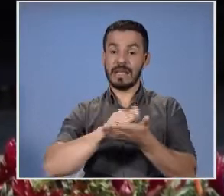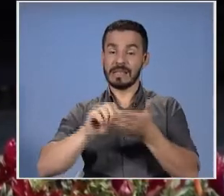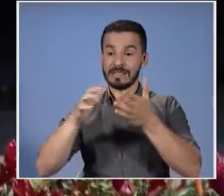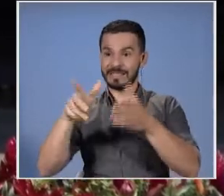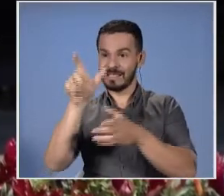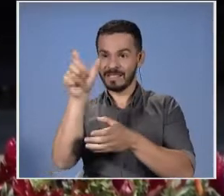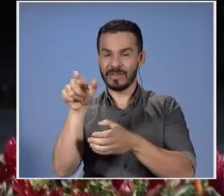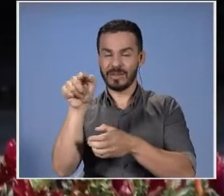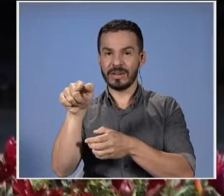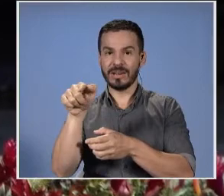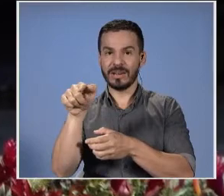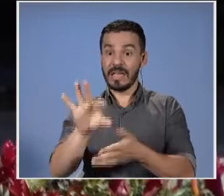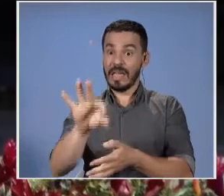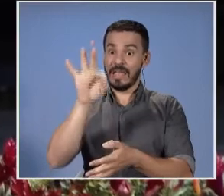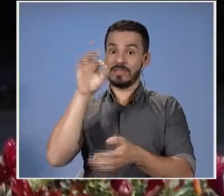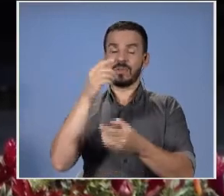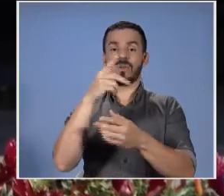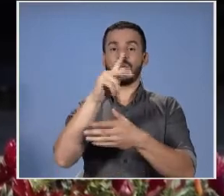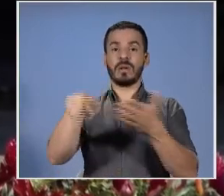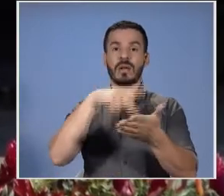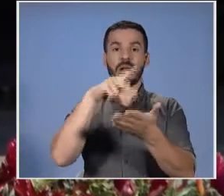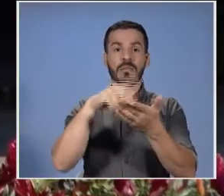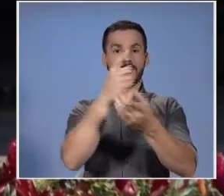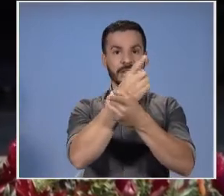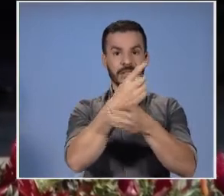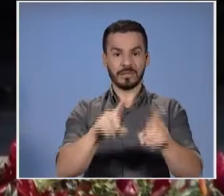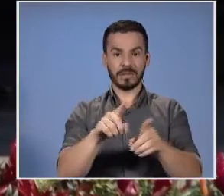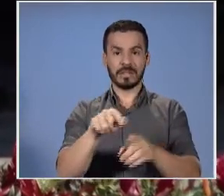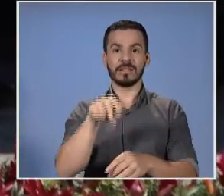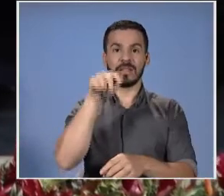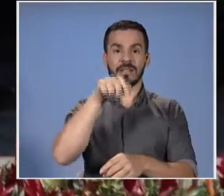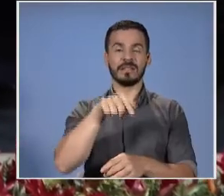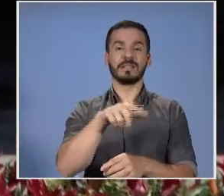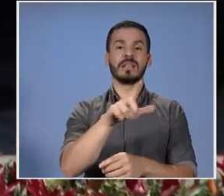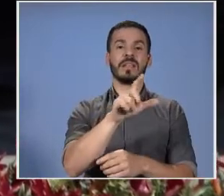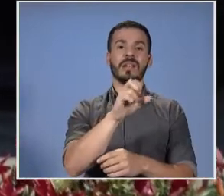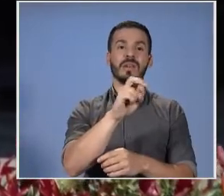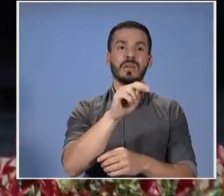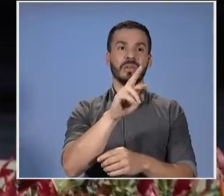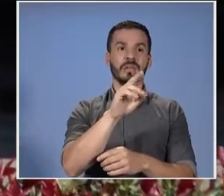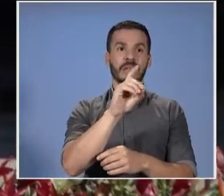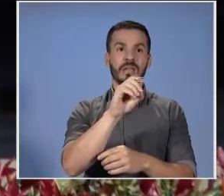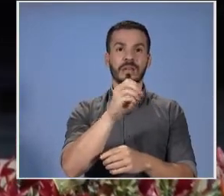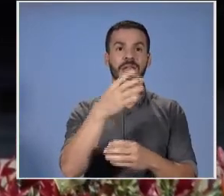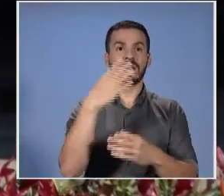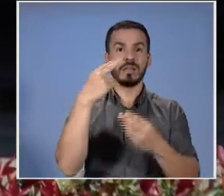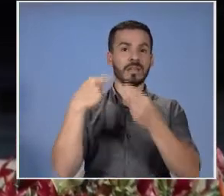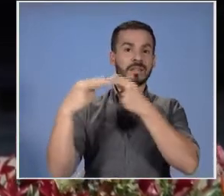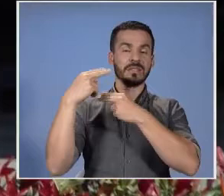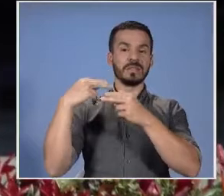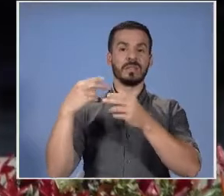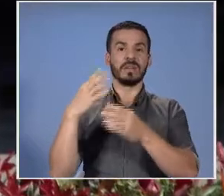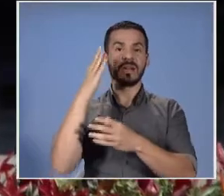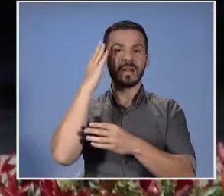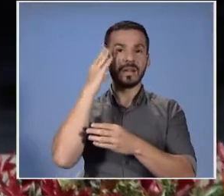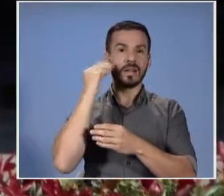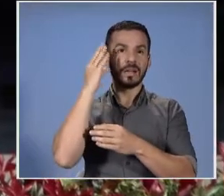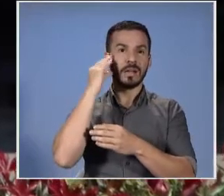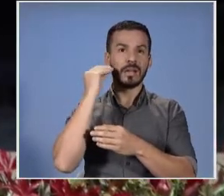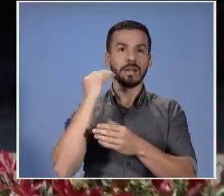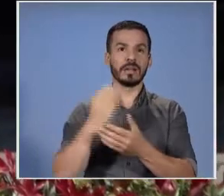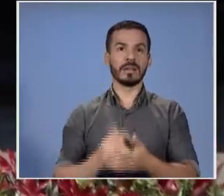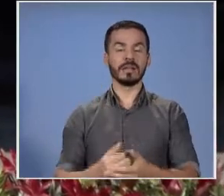escogió la Plaza de la Democracia. Bueno, y aquí está Leonardo Santamaría, que es experto, es historiador, es experto